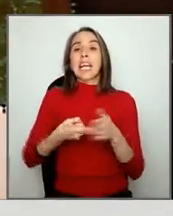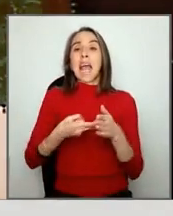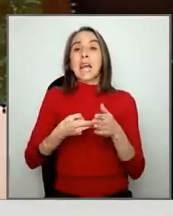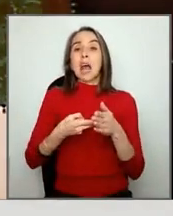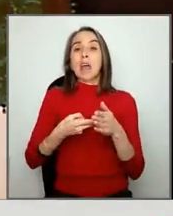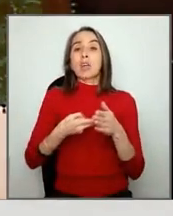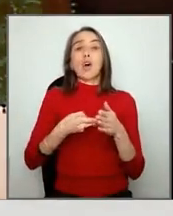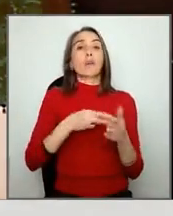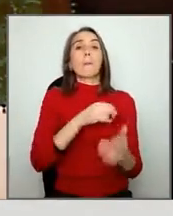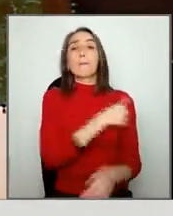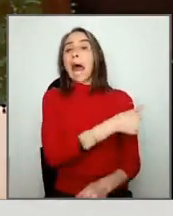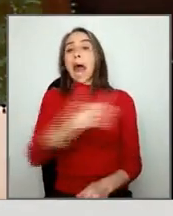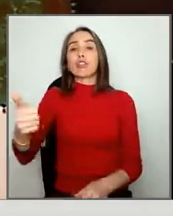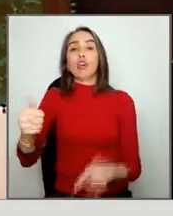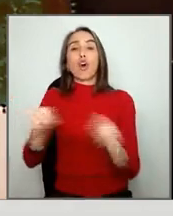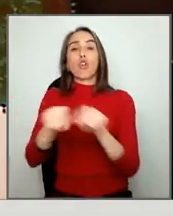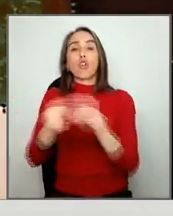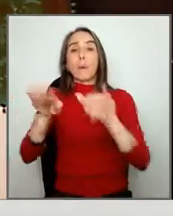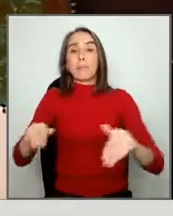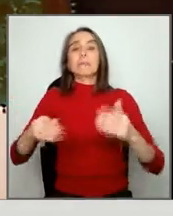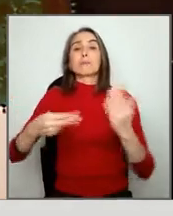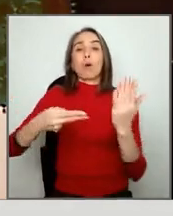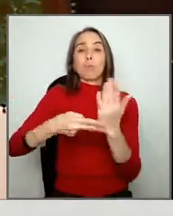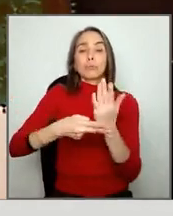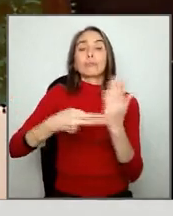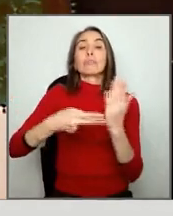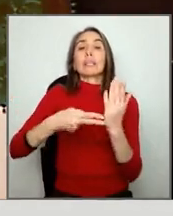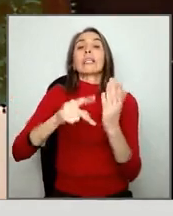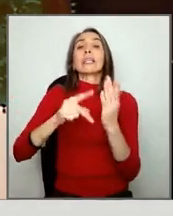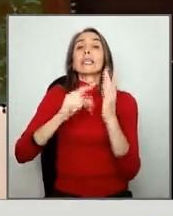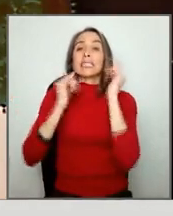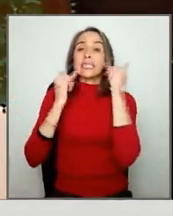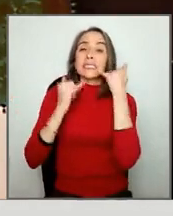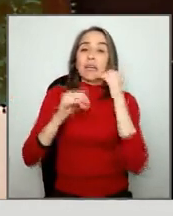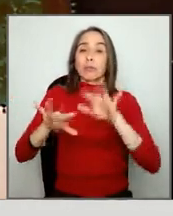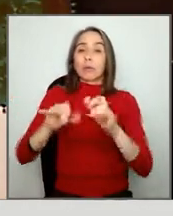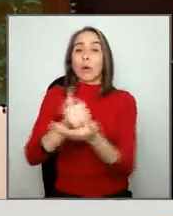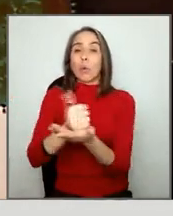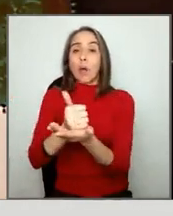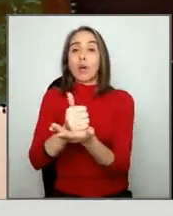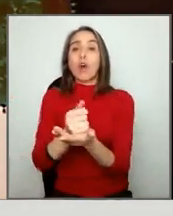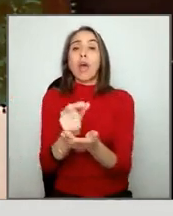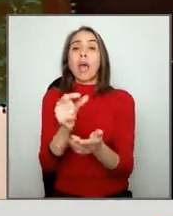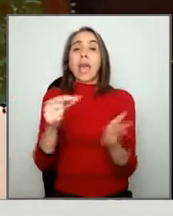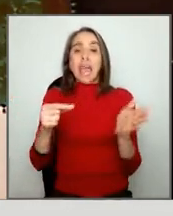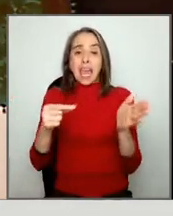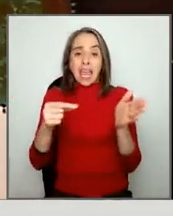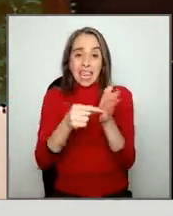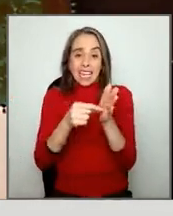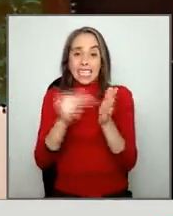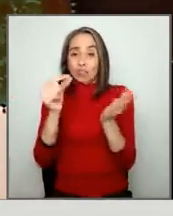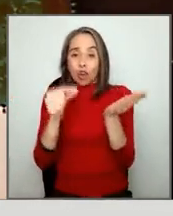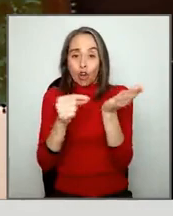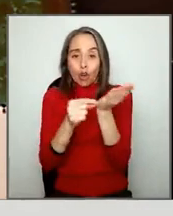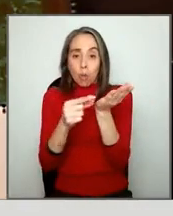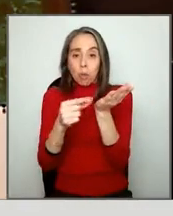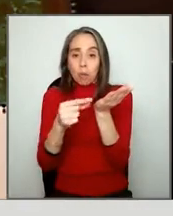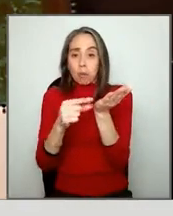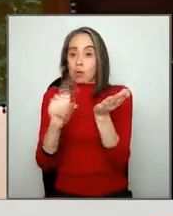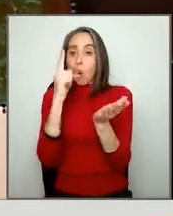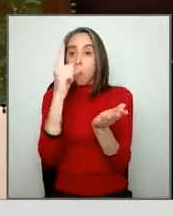diferentes tipos de dispositivos electrónicos y videoconsolas portátiles correspondiente al boletín número